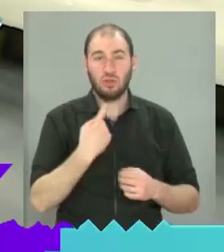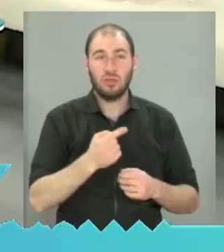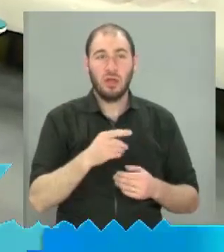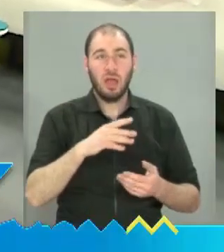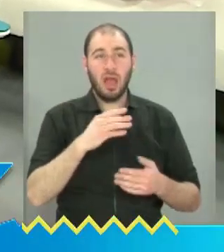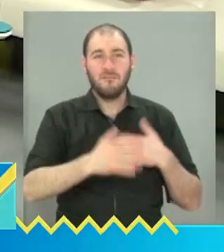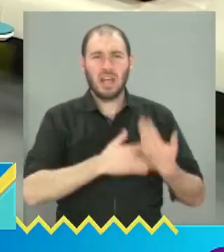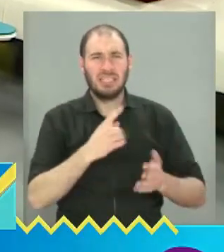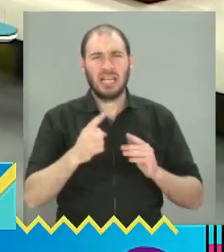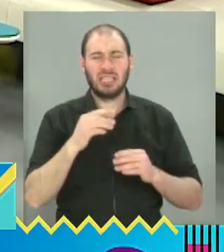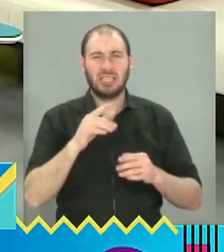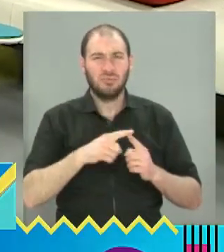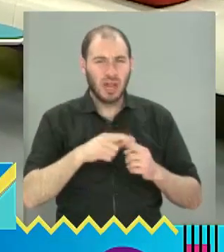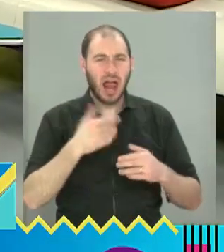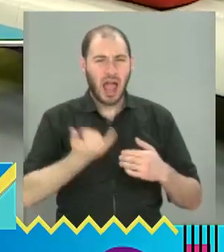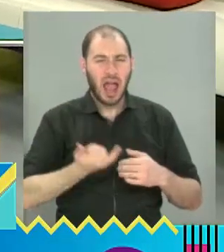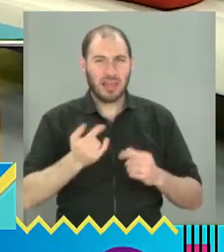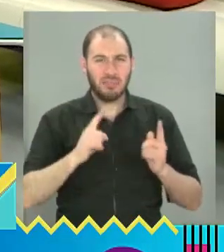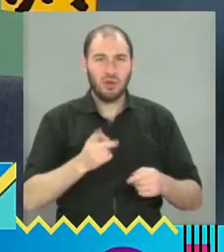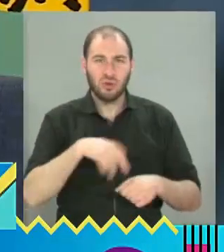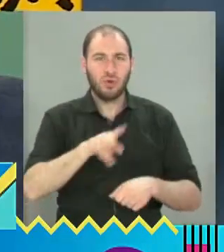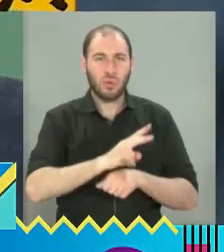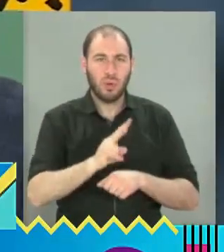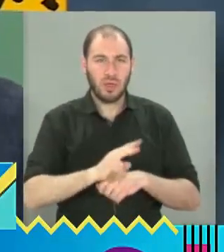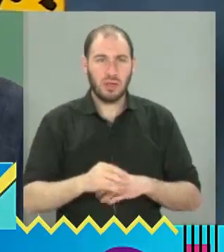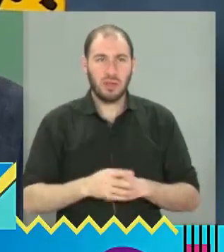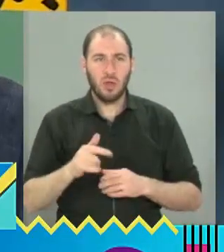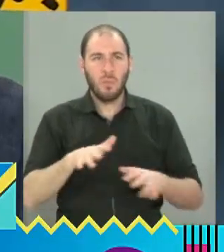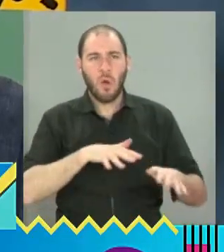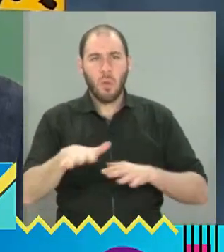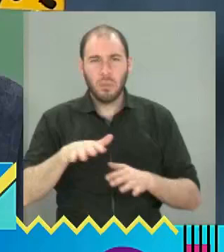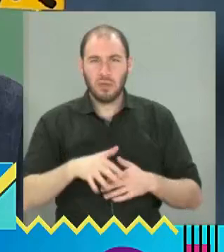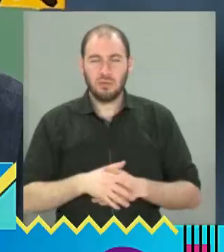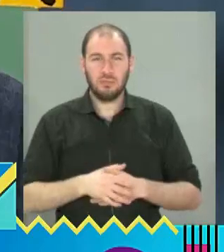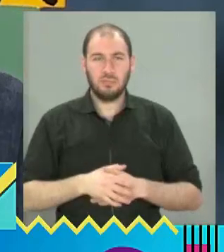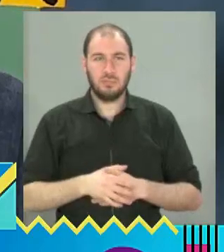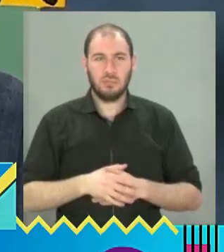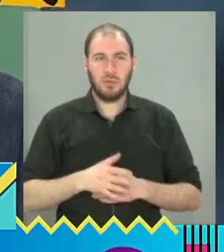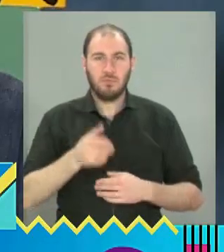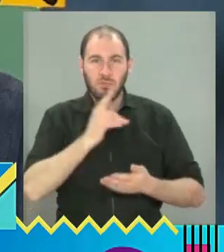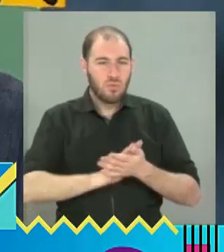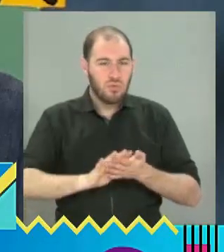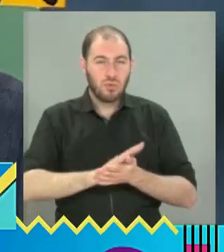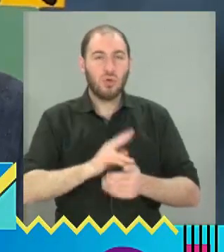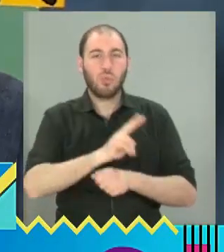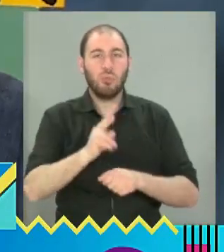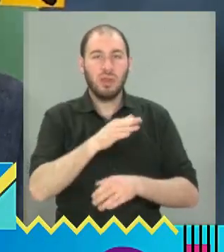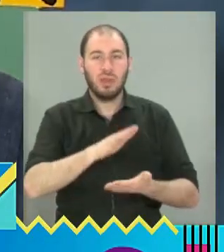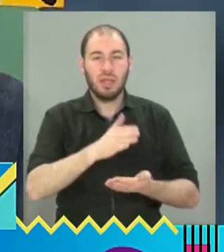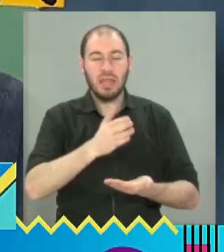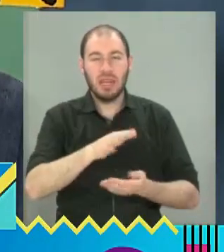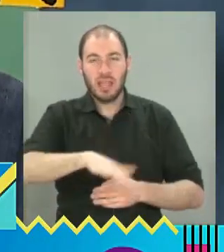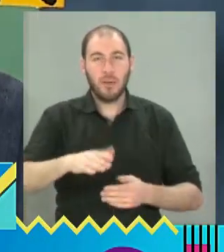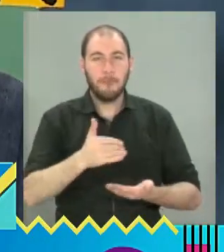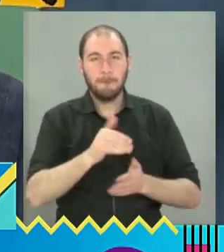la violencia institucional, porque también existe. Hemos tenido que hacer movimientos y malabares, digamos, para proteger a esos chicos de los medios